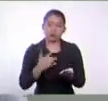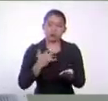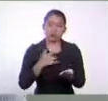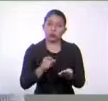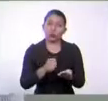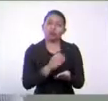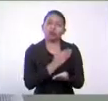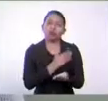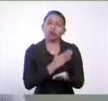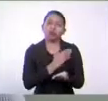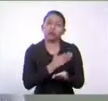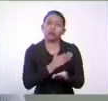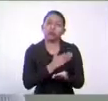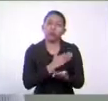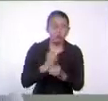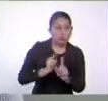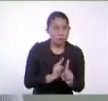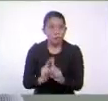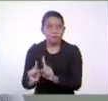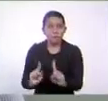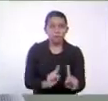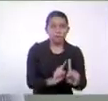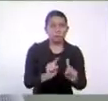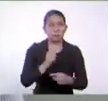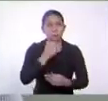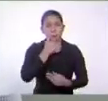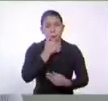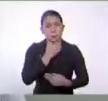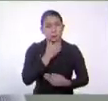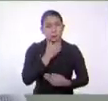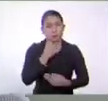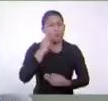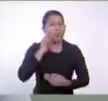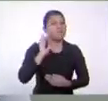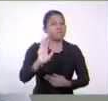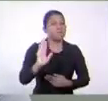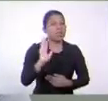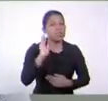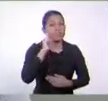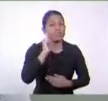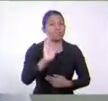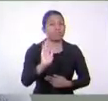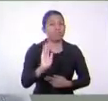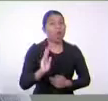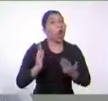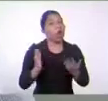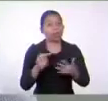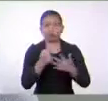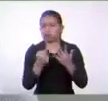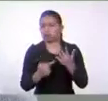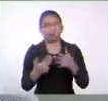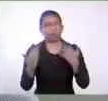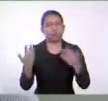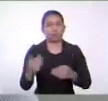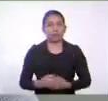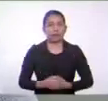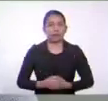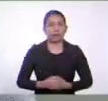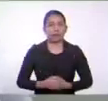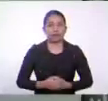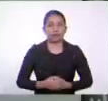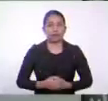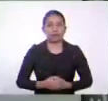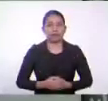amor, persecución, tristeza, venganza, entre otros. Por otra parte,